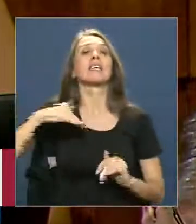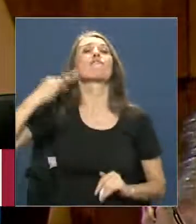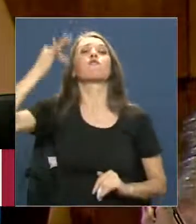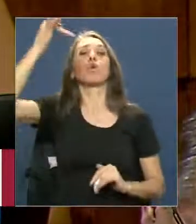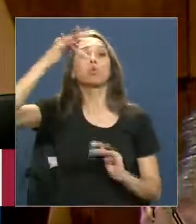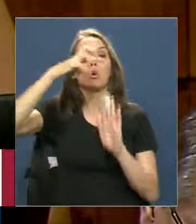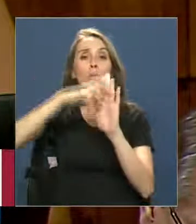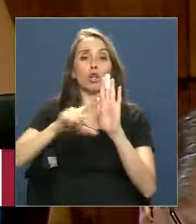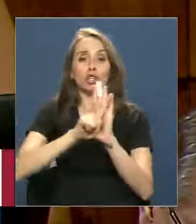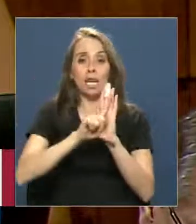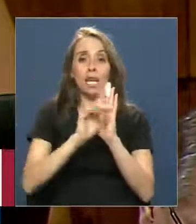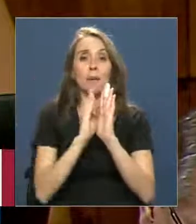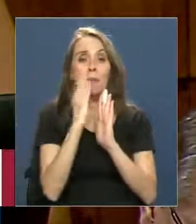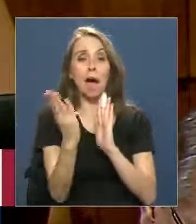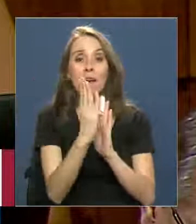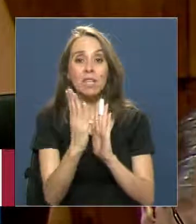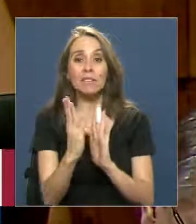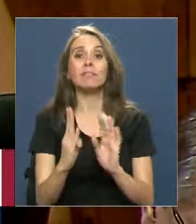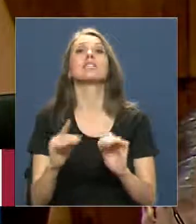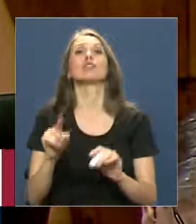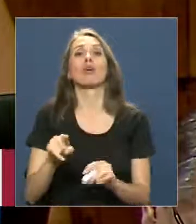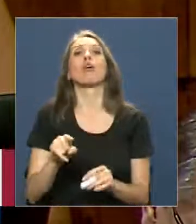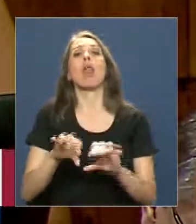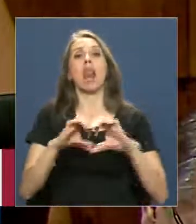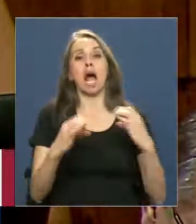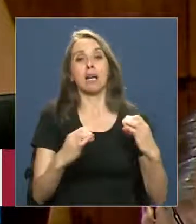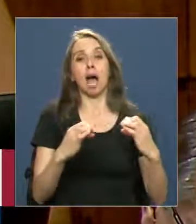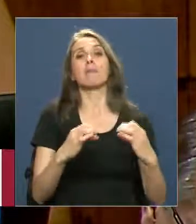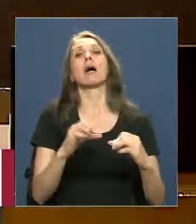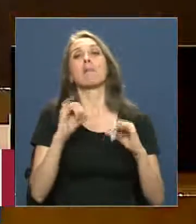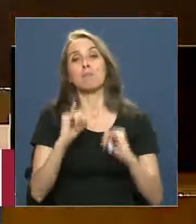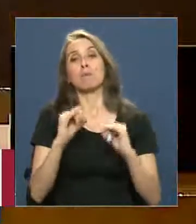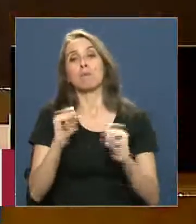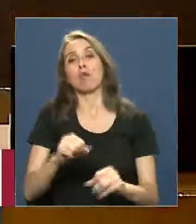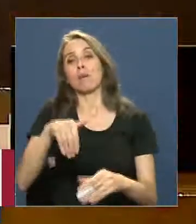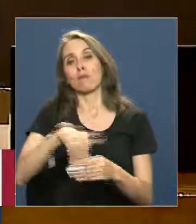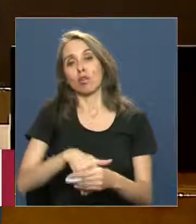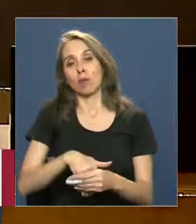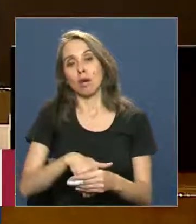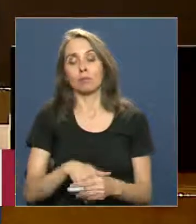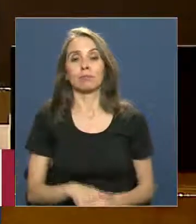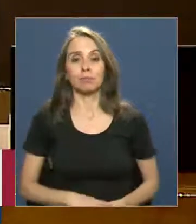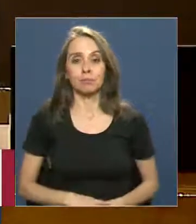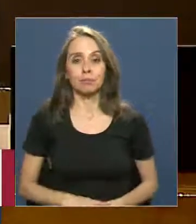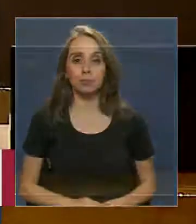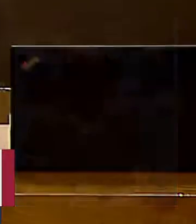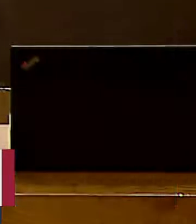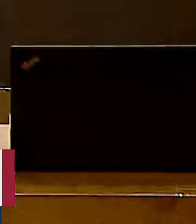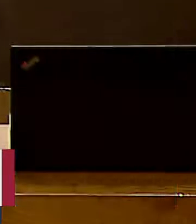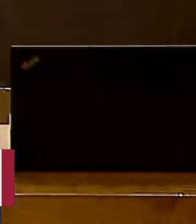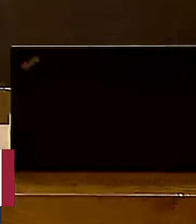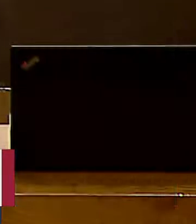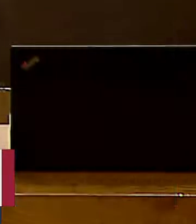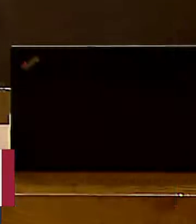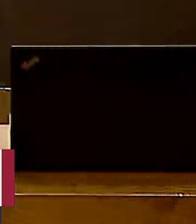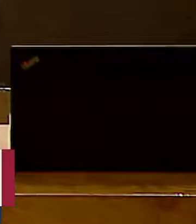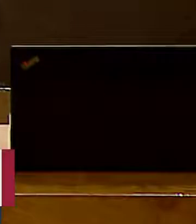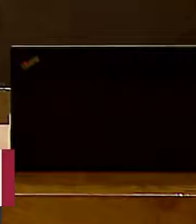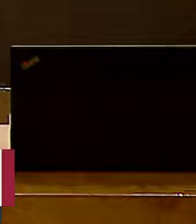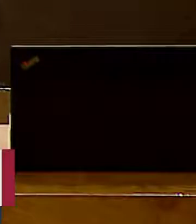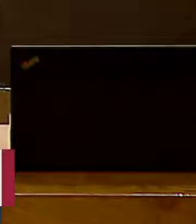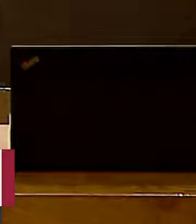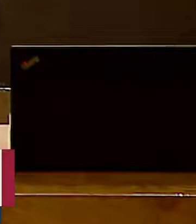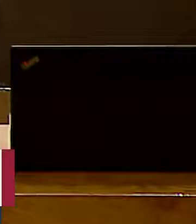beneficio, esta Cámara sí lo va a poder votar. Gracias, presidente. Gracias, diputado Coloma. Quisiera entregarle el uso de